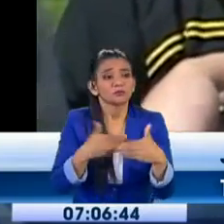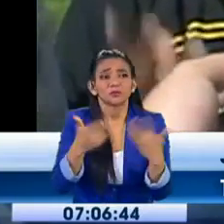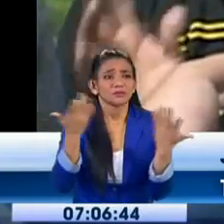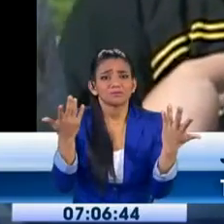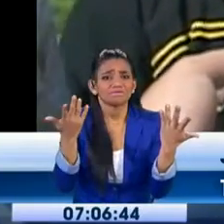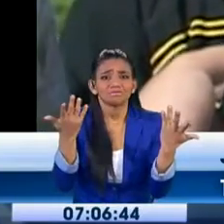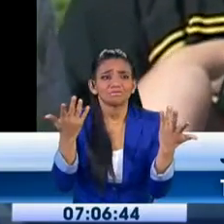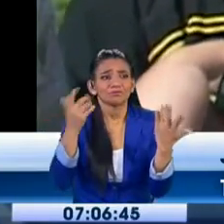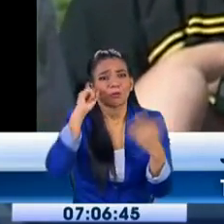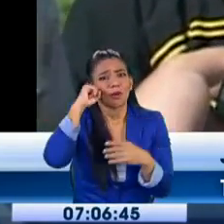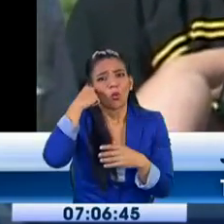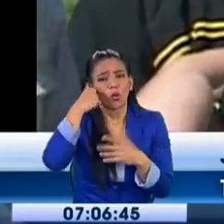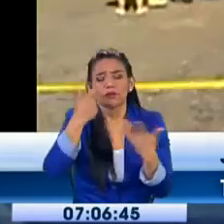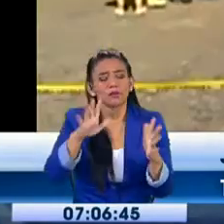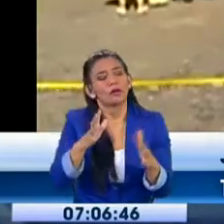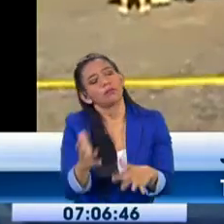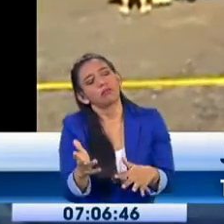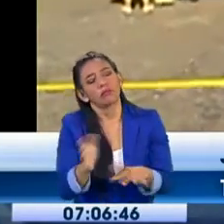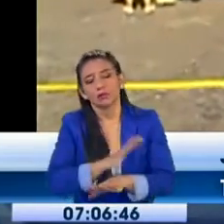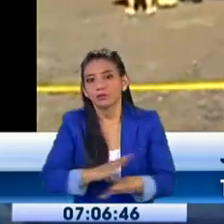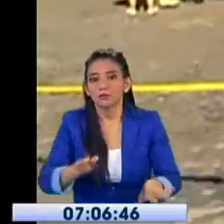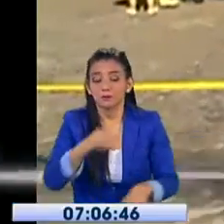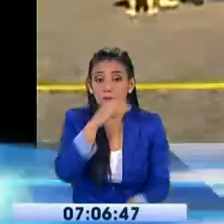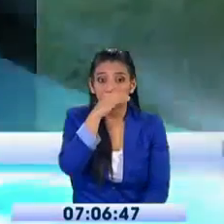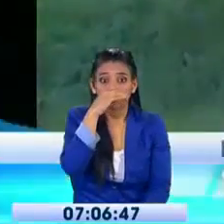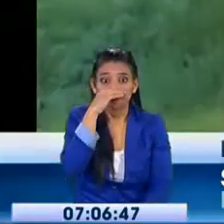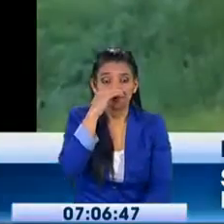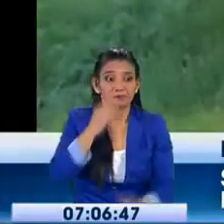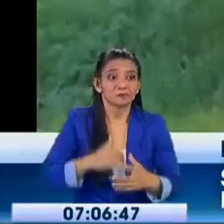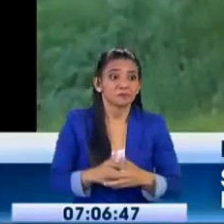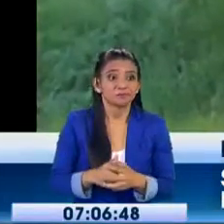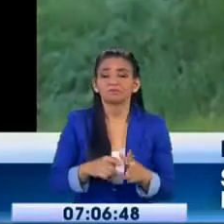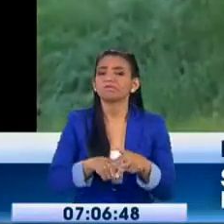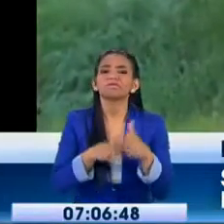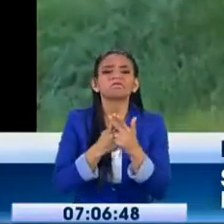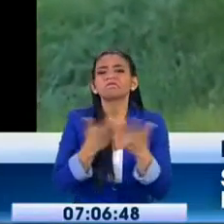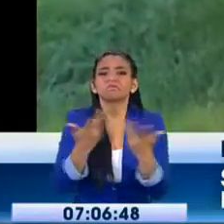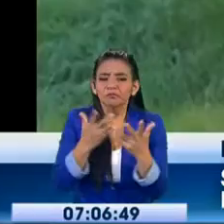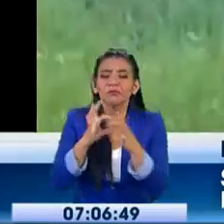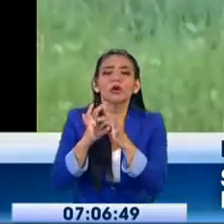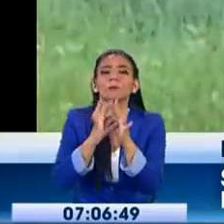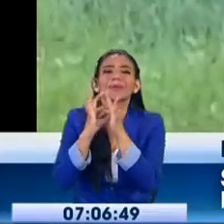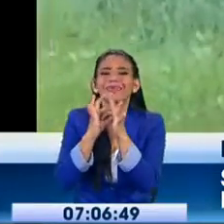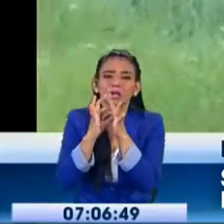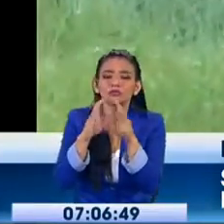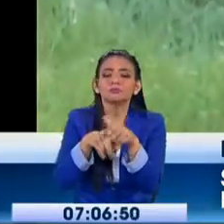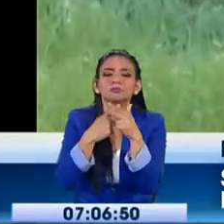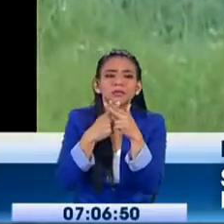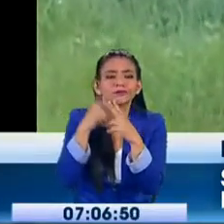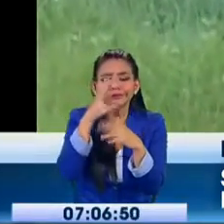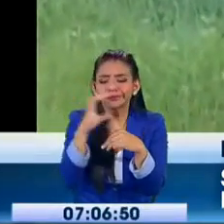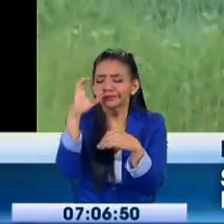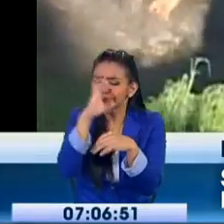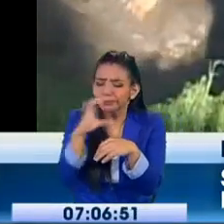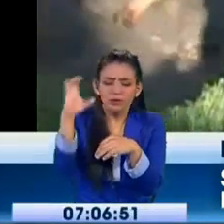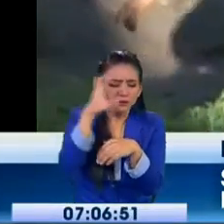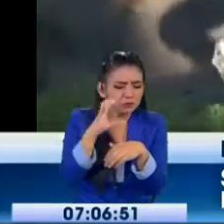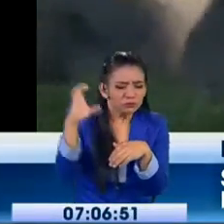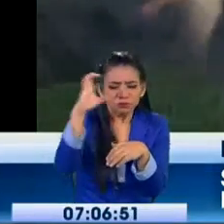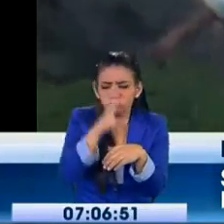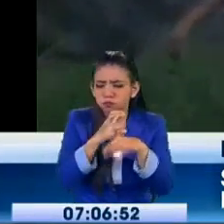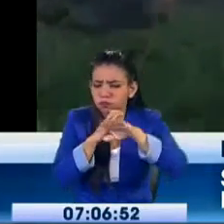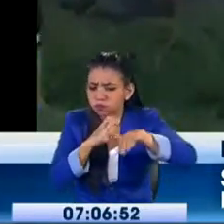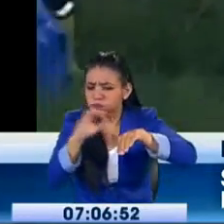yo ya perdí el conocimiento. Las tareas de rescate las iniciaron sus compañeros de trabajo. Uno a uno los